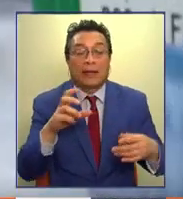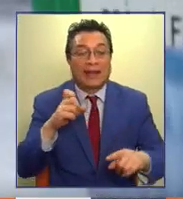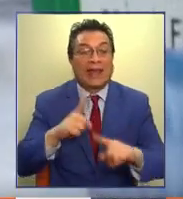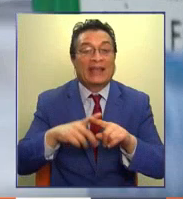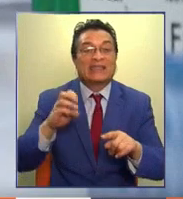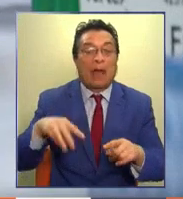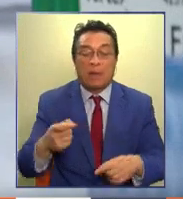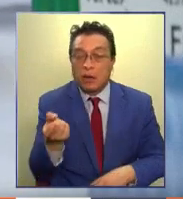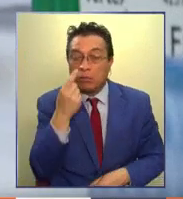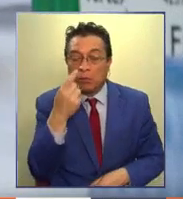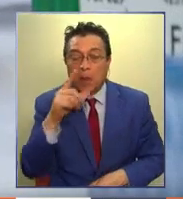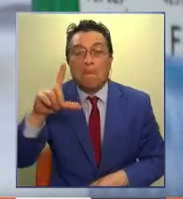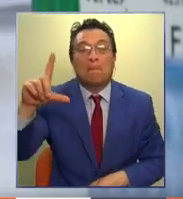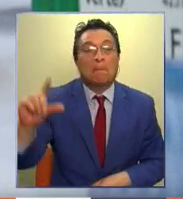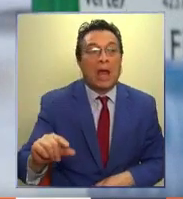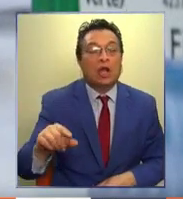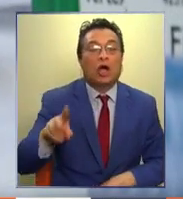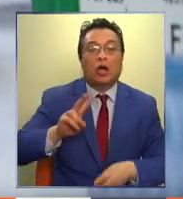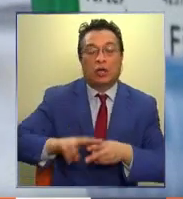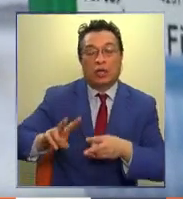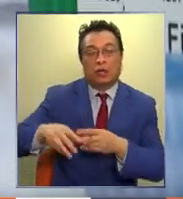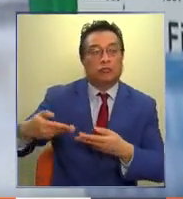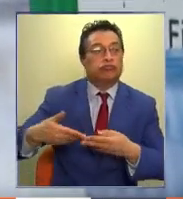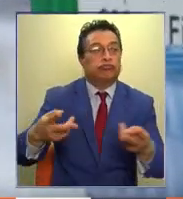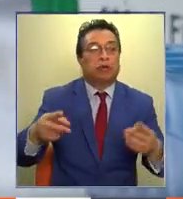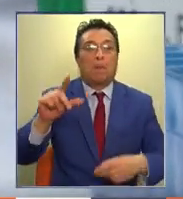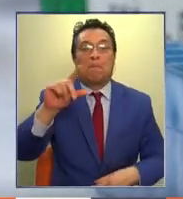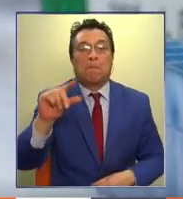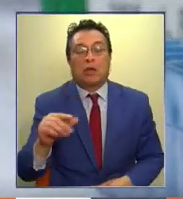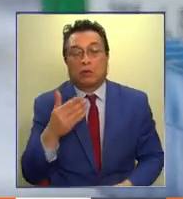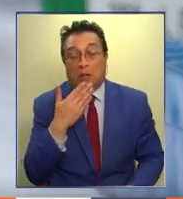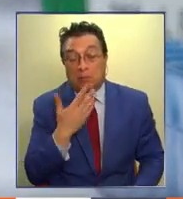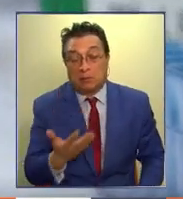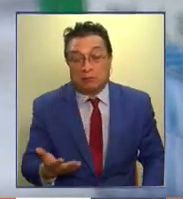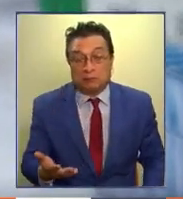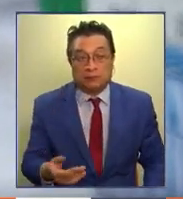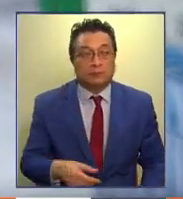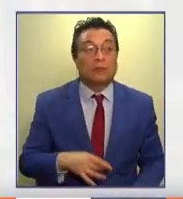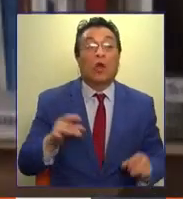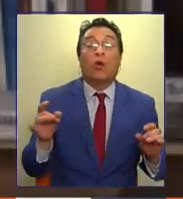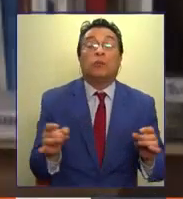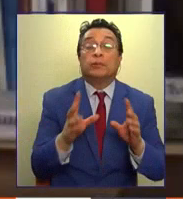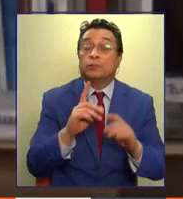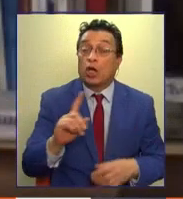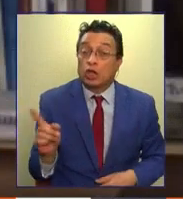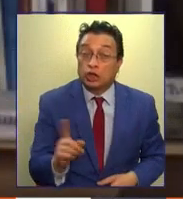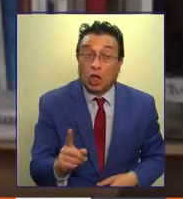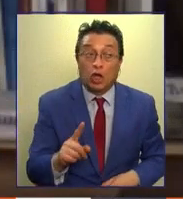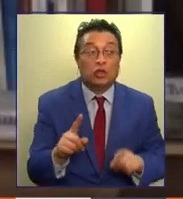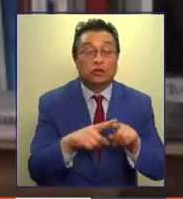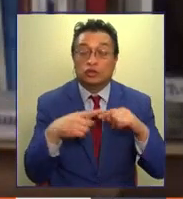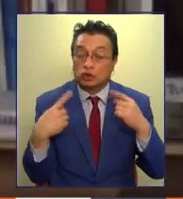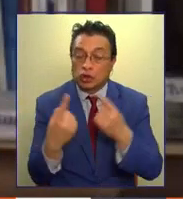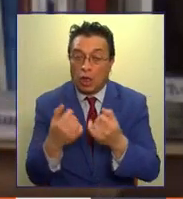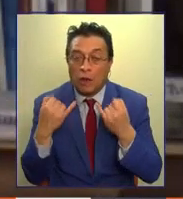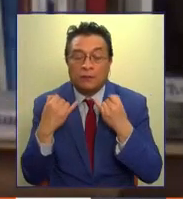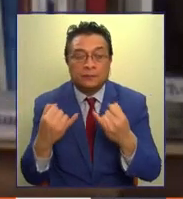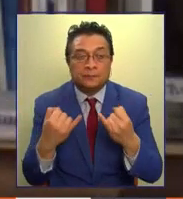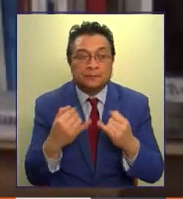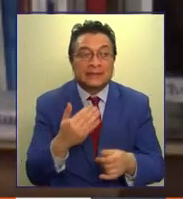pcr realizados en las últimas dos semanas sino obviamente todos estos mensajes de leve mejoría